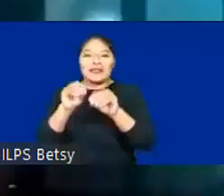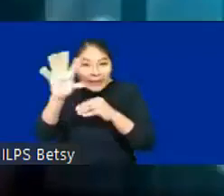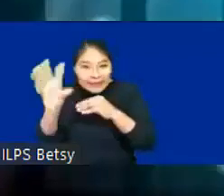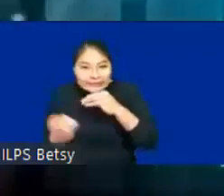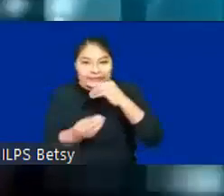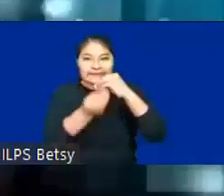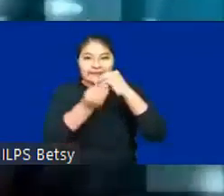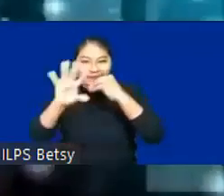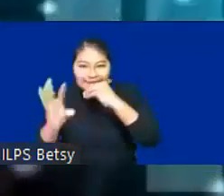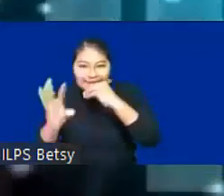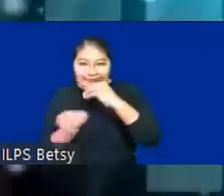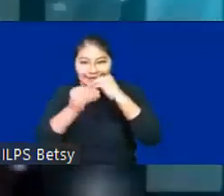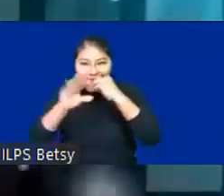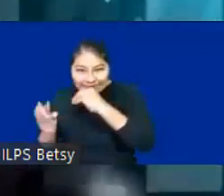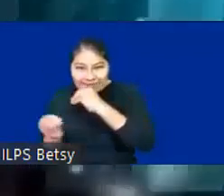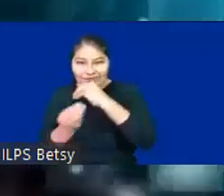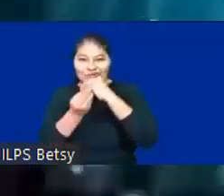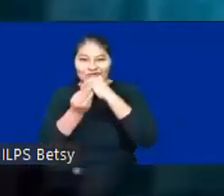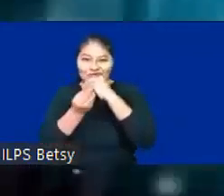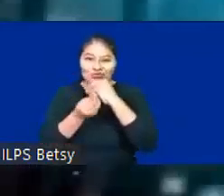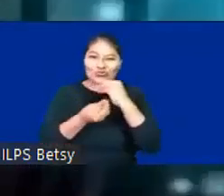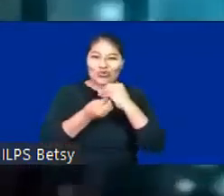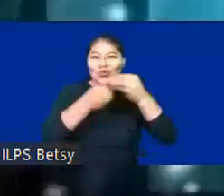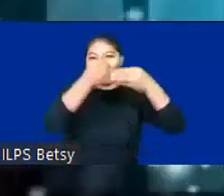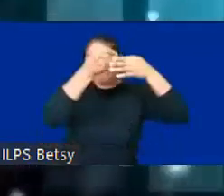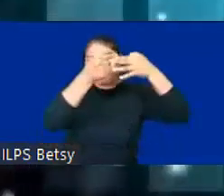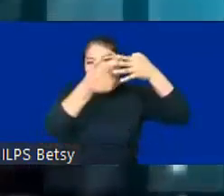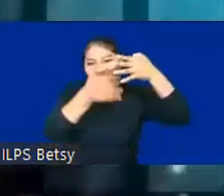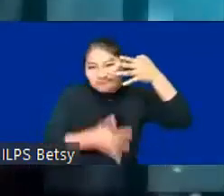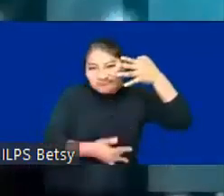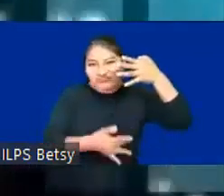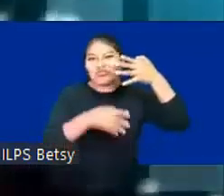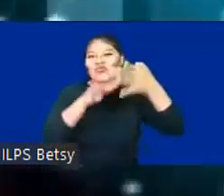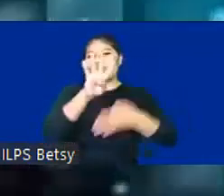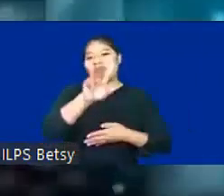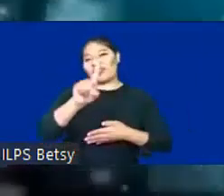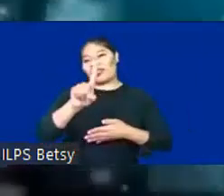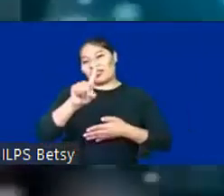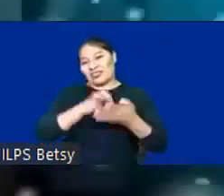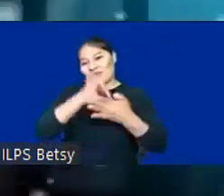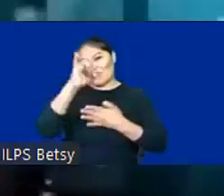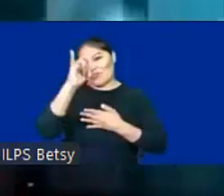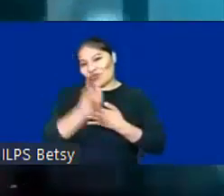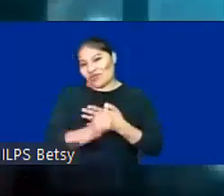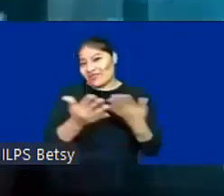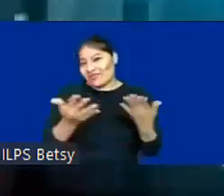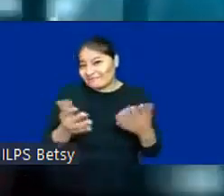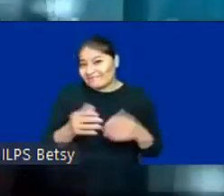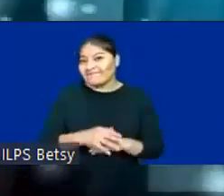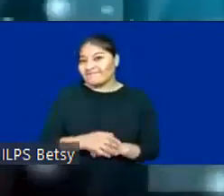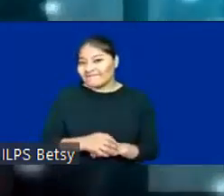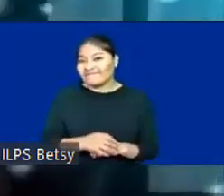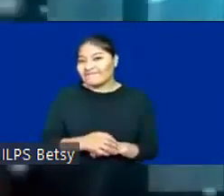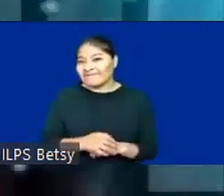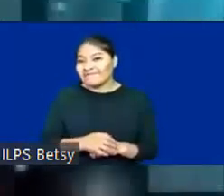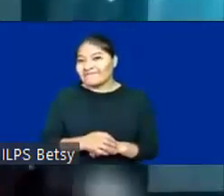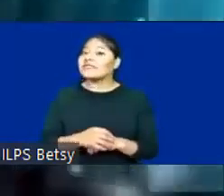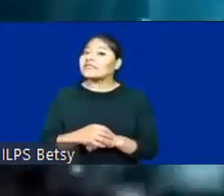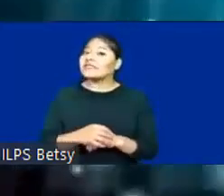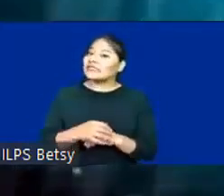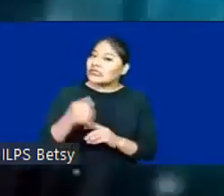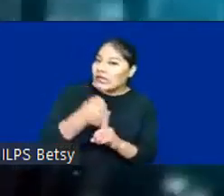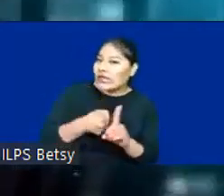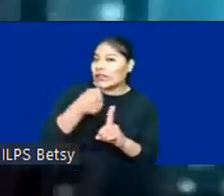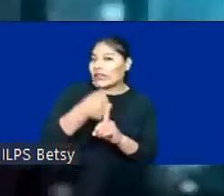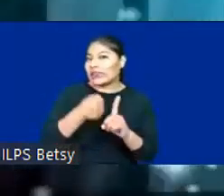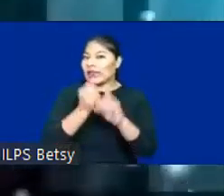son responsabilidad de este comité de gobierno digital. Son 41 proyectos los que hemos podido identificar y los que estamos